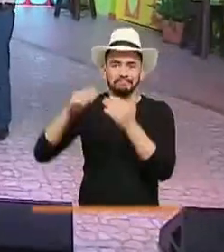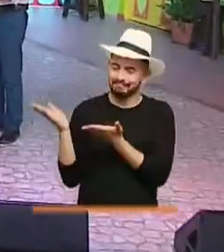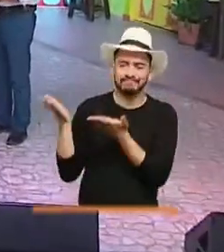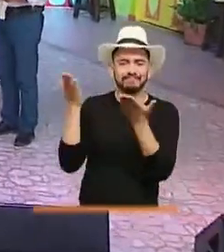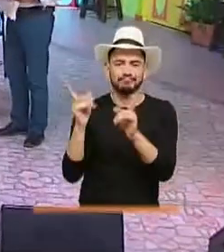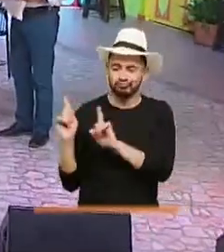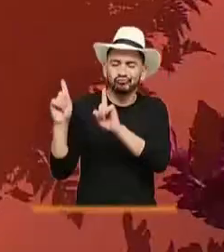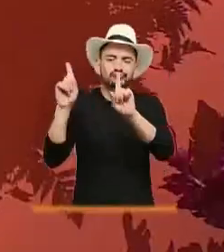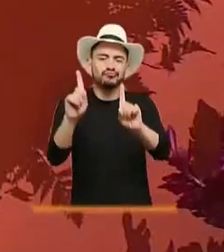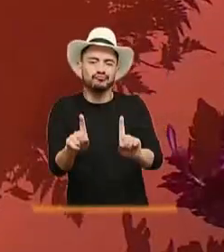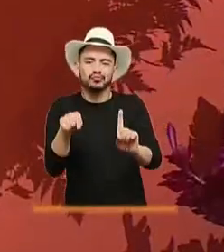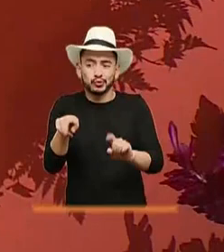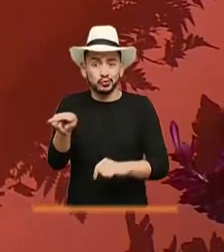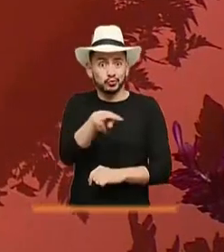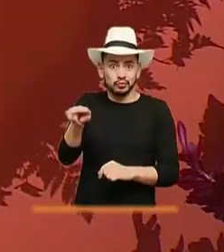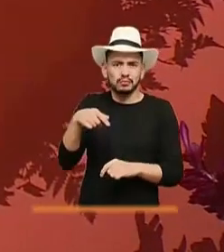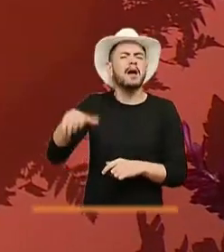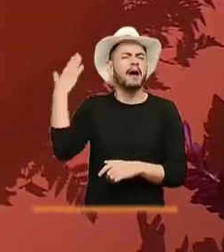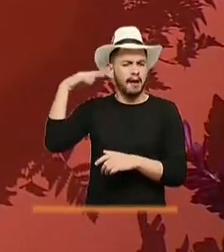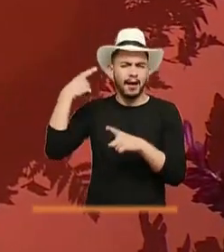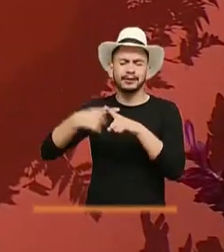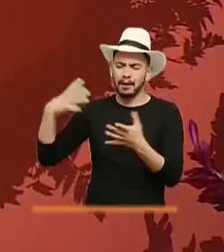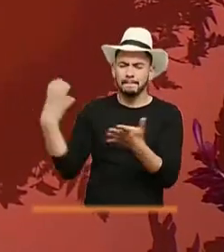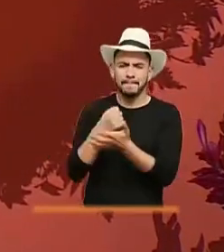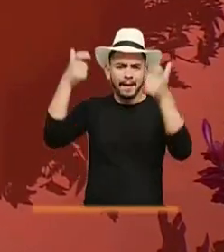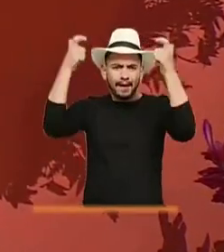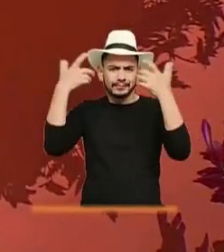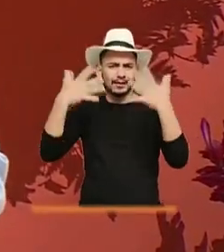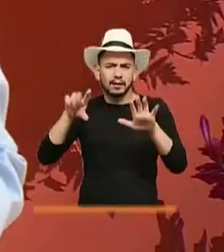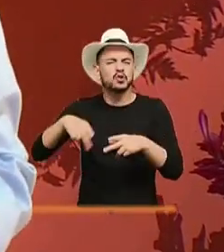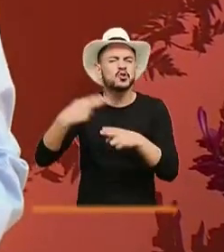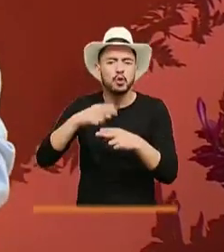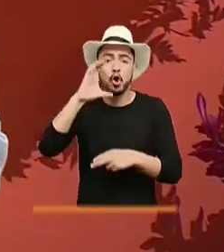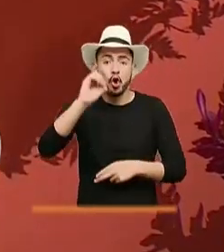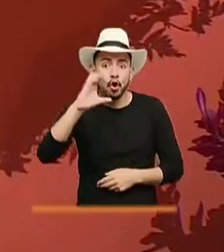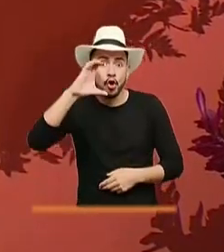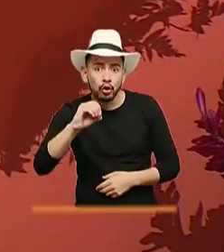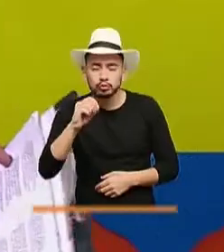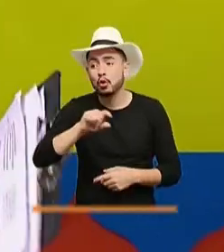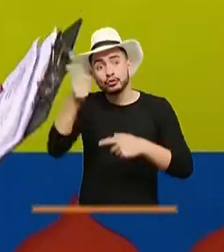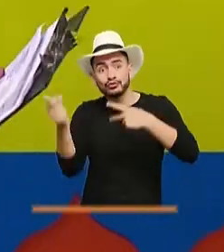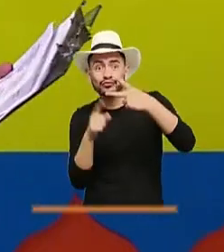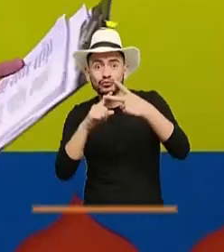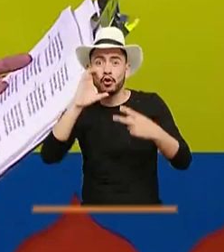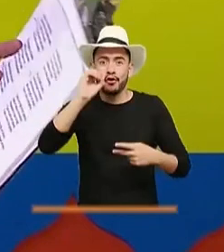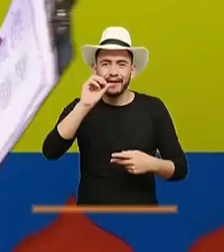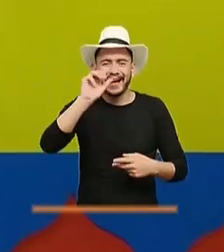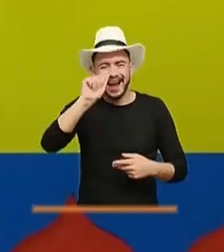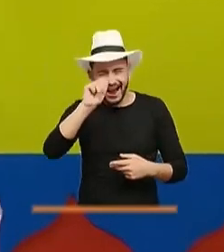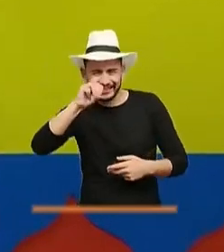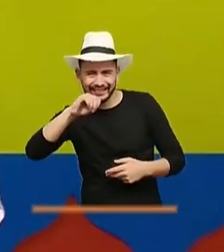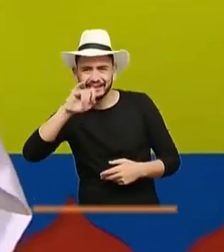reyes, ambos nacionales que vienen, Cocolizo y el trovador Aldo Julián Ocampo. Muy bien, el tema entonces para